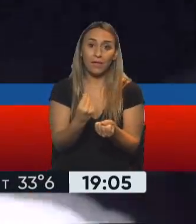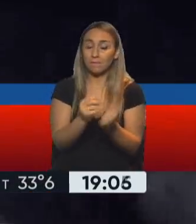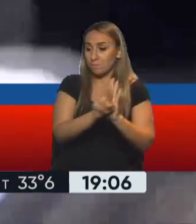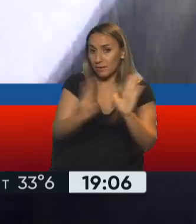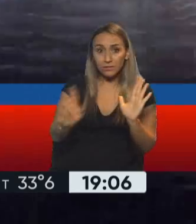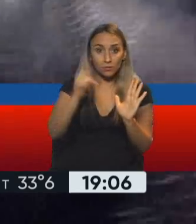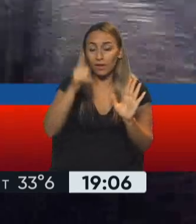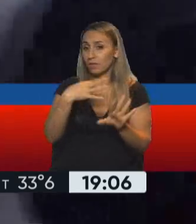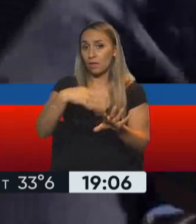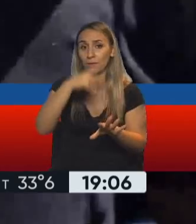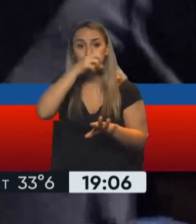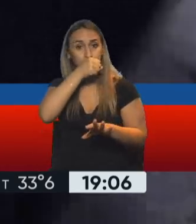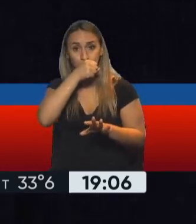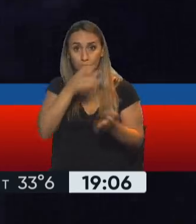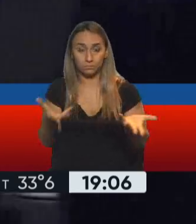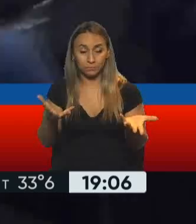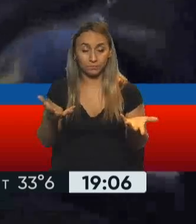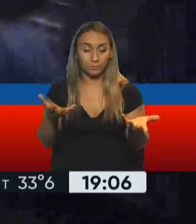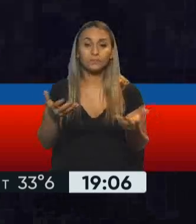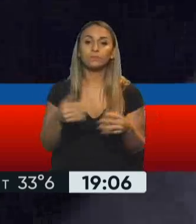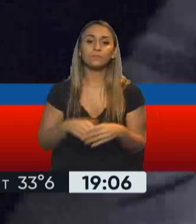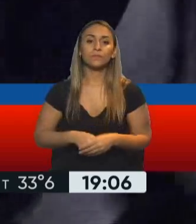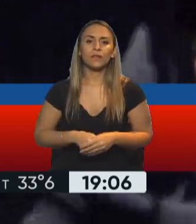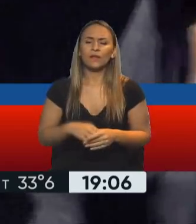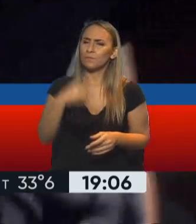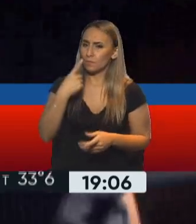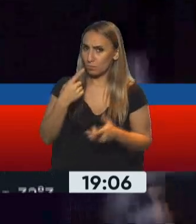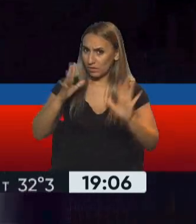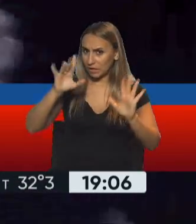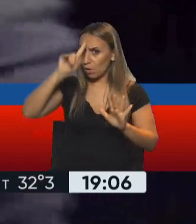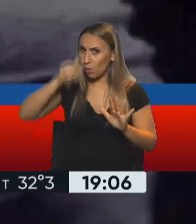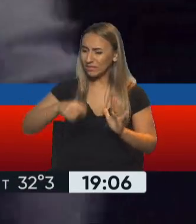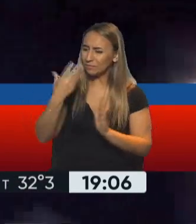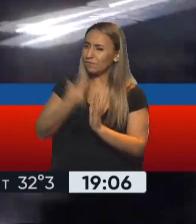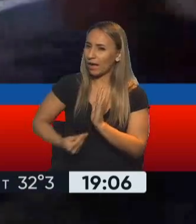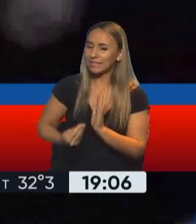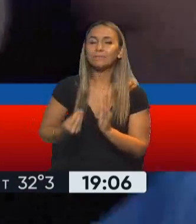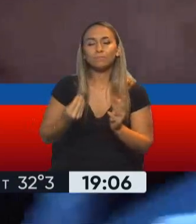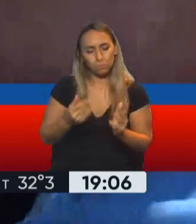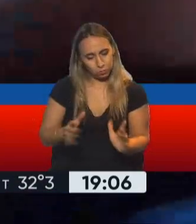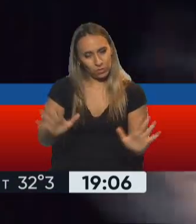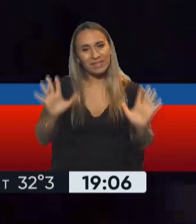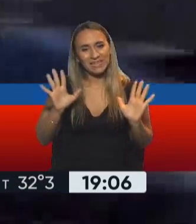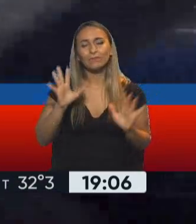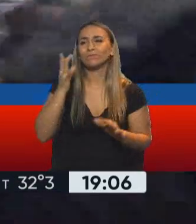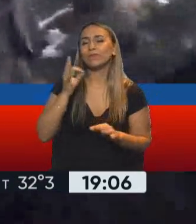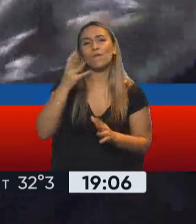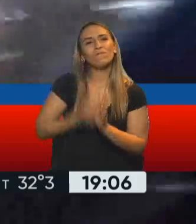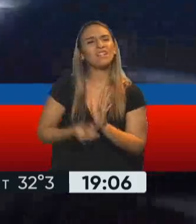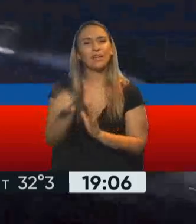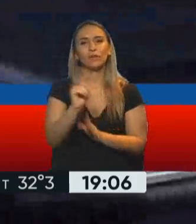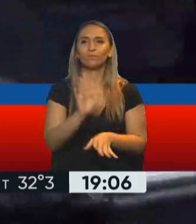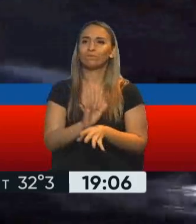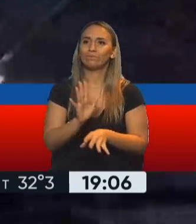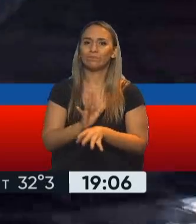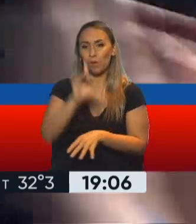debía pasar hoy. ¿Hubo algún error del juez? Es muy probable que haya habido una omisión del juez. Omisión.